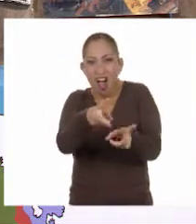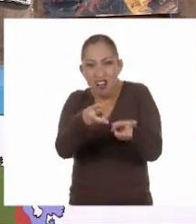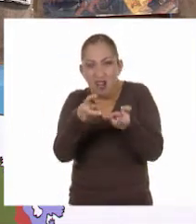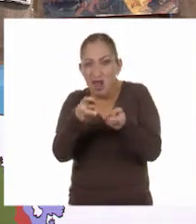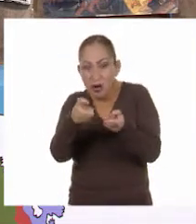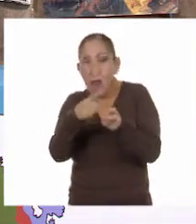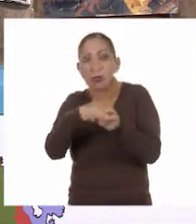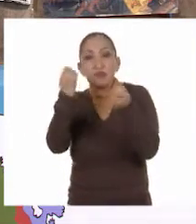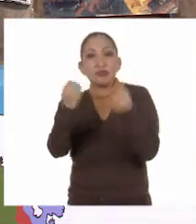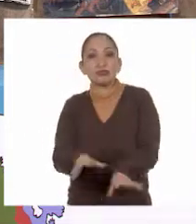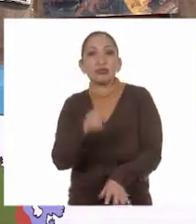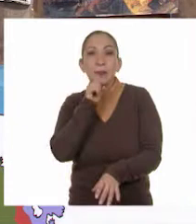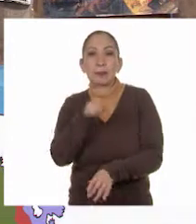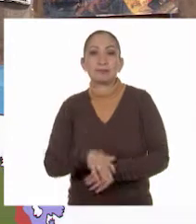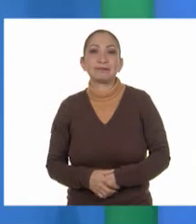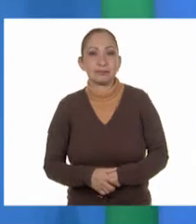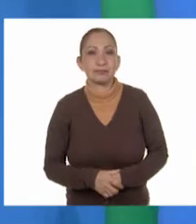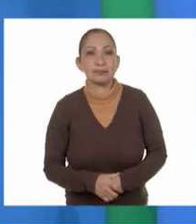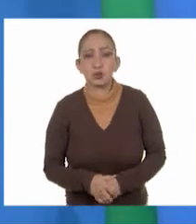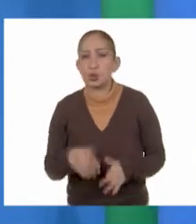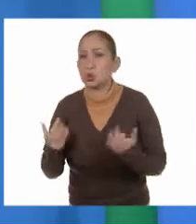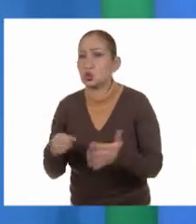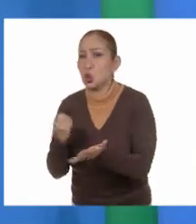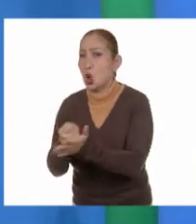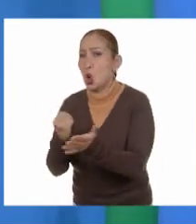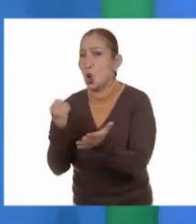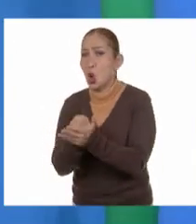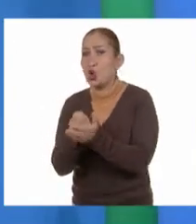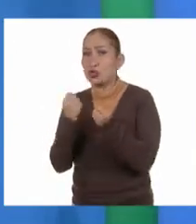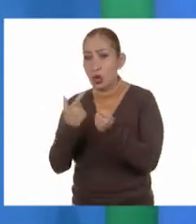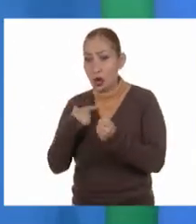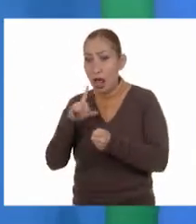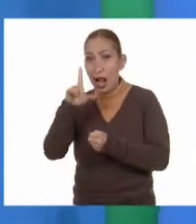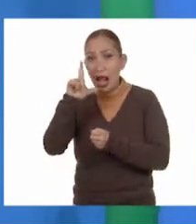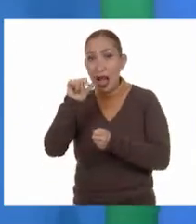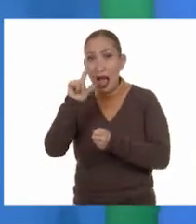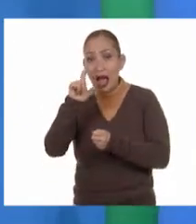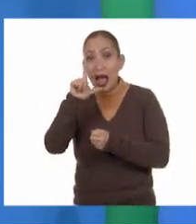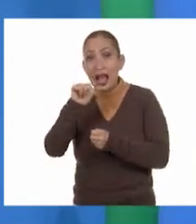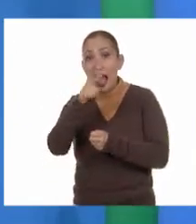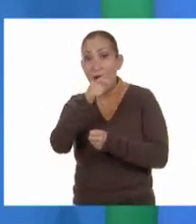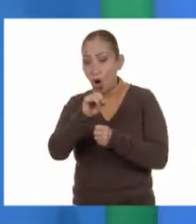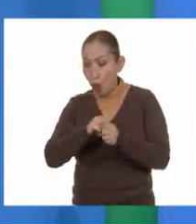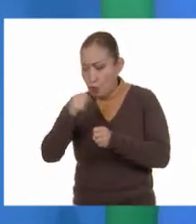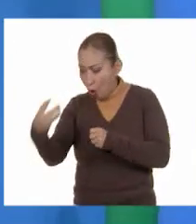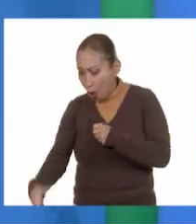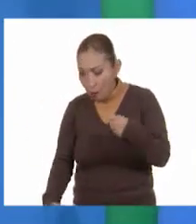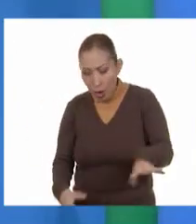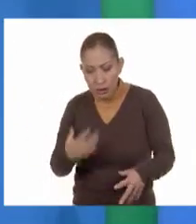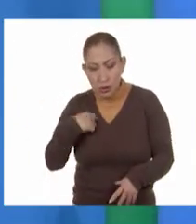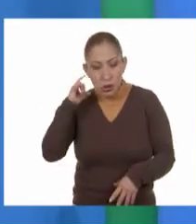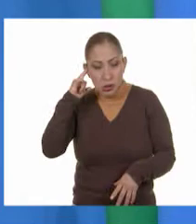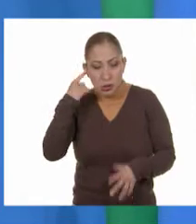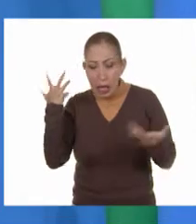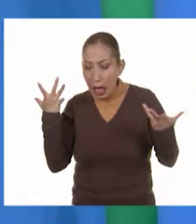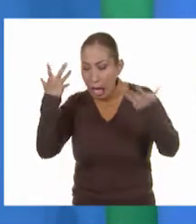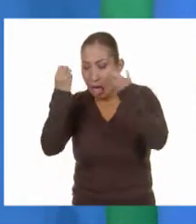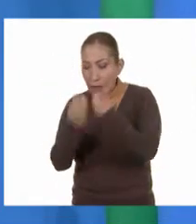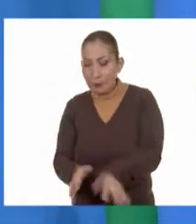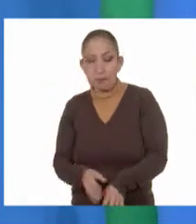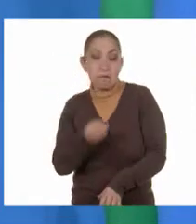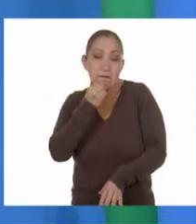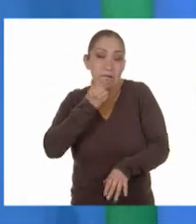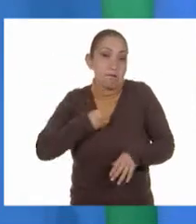los invasores. Uy, cuánto oro debió caerse en el lago, ¿no? O sea, imagínense qué coraje les debió haber dado. Pero